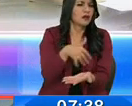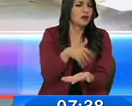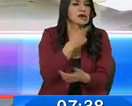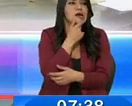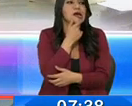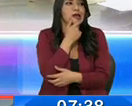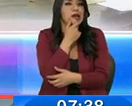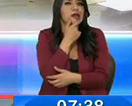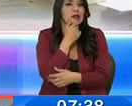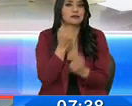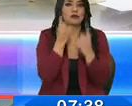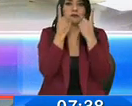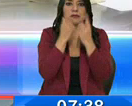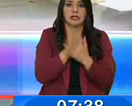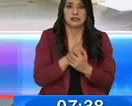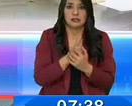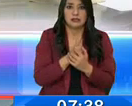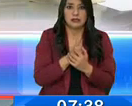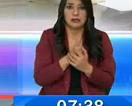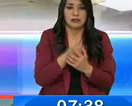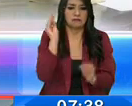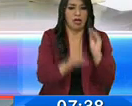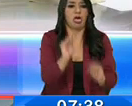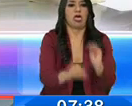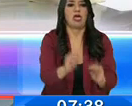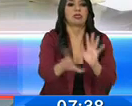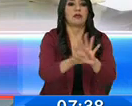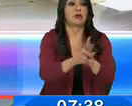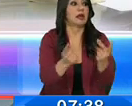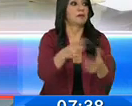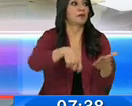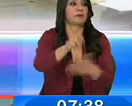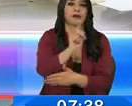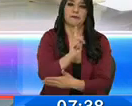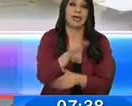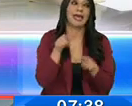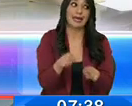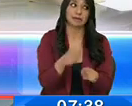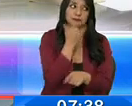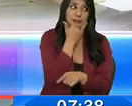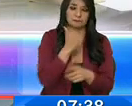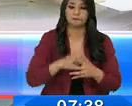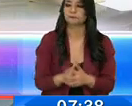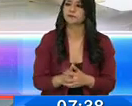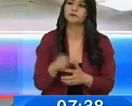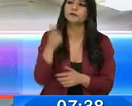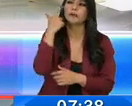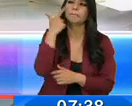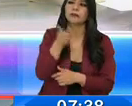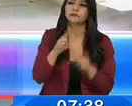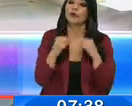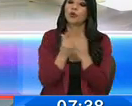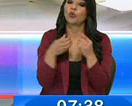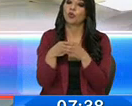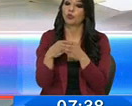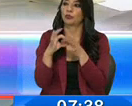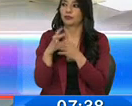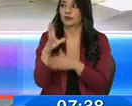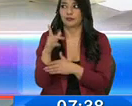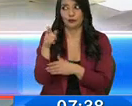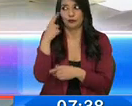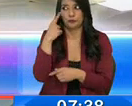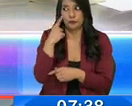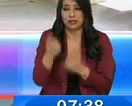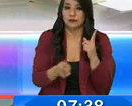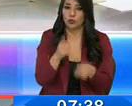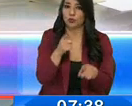quieren sorprender y procesar un montón de temas que realmente no debieron haberse pasado. Si eso está pensando el bloque de Alianza País, hemos